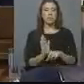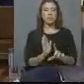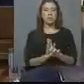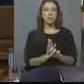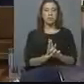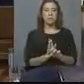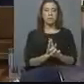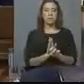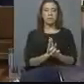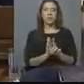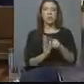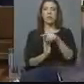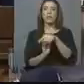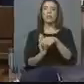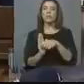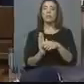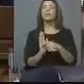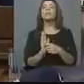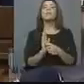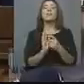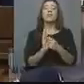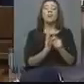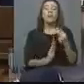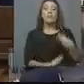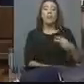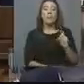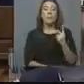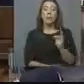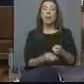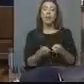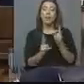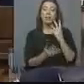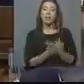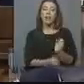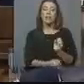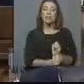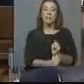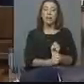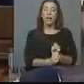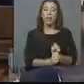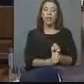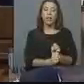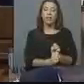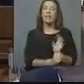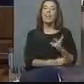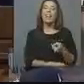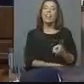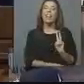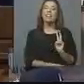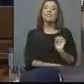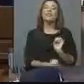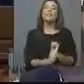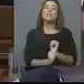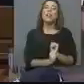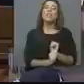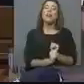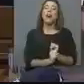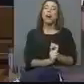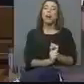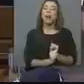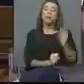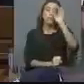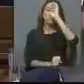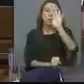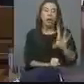no reconoce ni valora el primer derecho que tienen los trabajadores, que es el derecho a trabajar y a encontrar